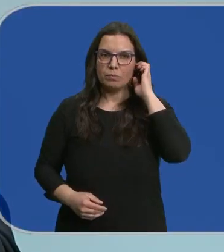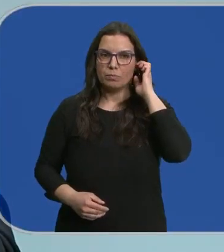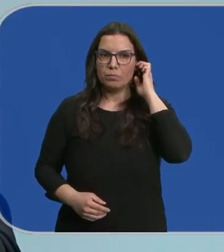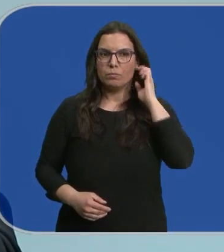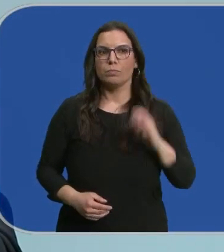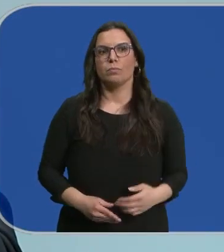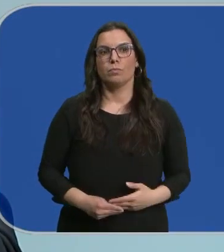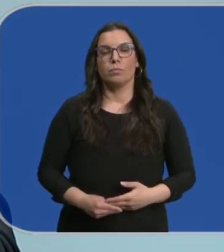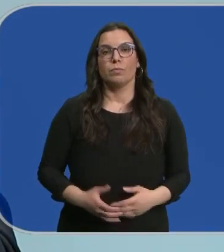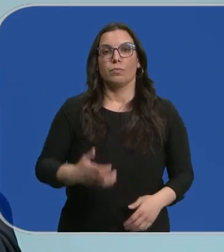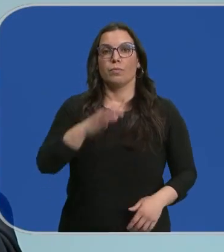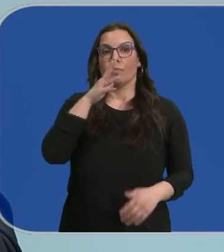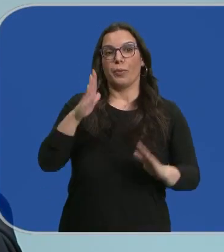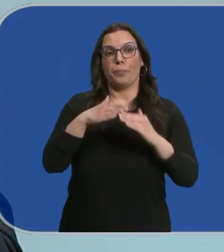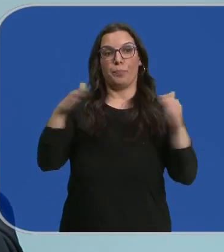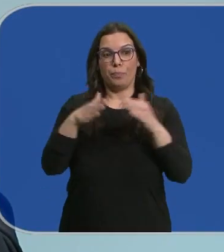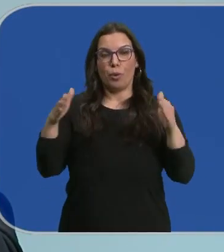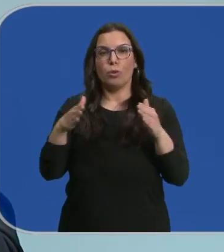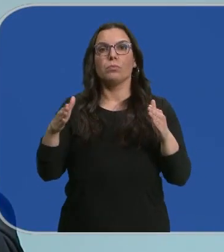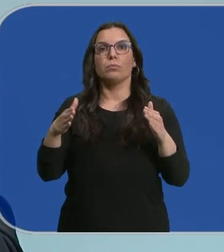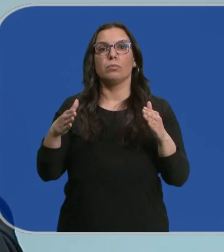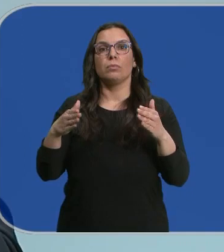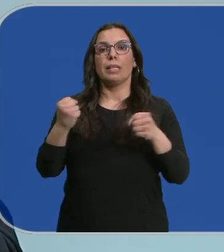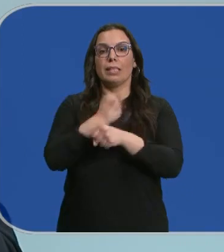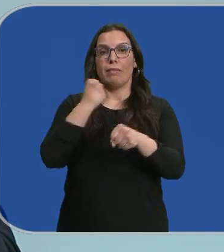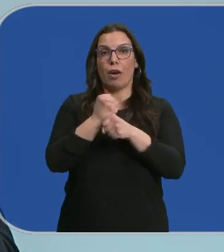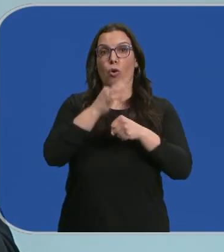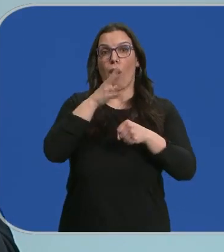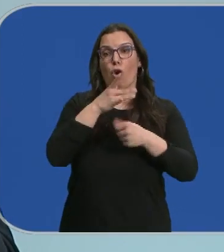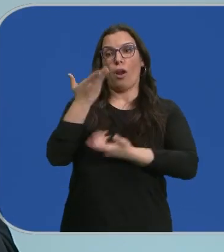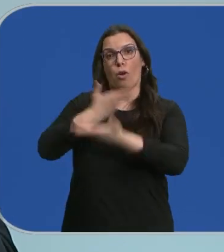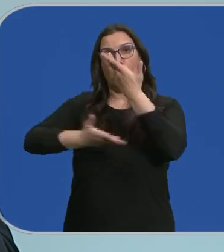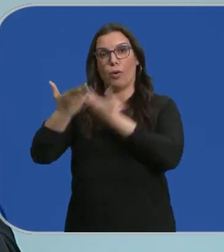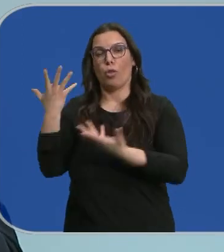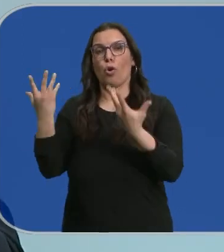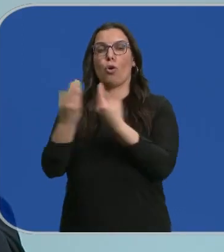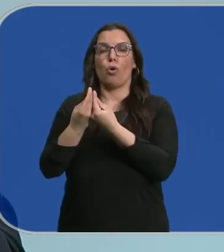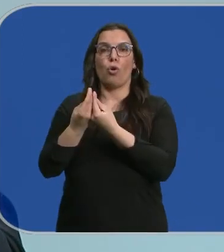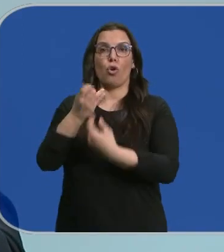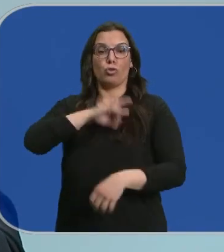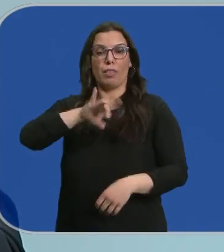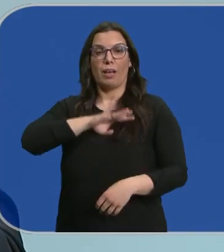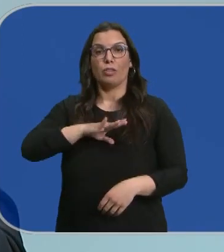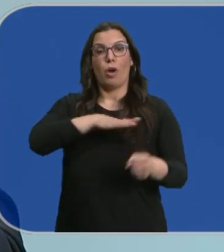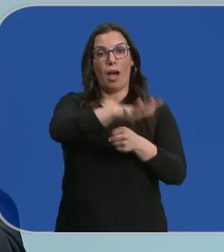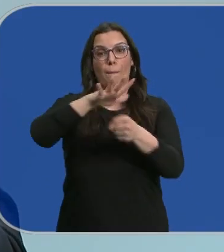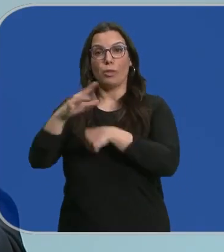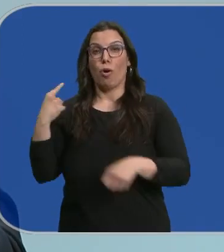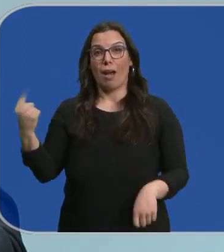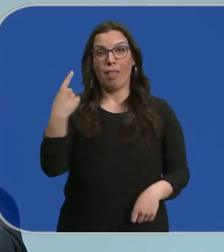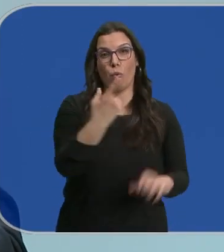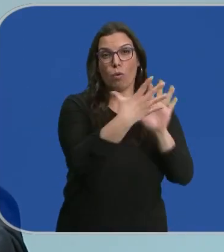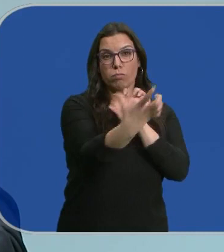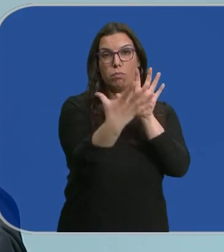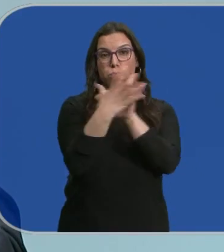Se abre ahora un periodo de trabajo conjunto con las organizaciones sindicales en todos y cada uno de los ámbitos para